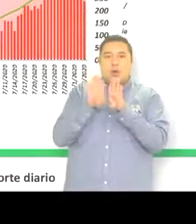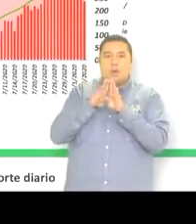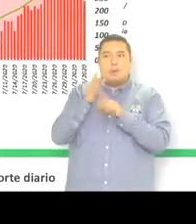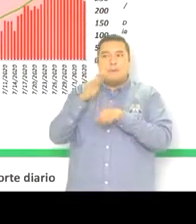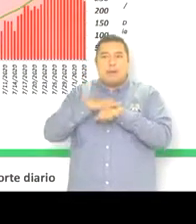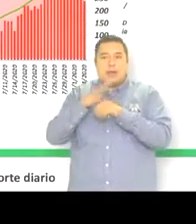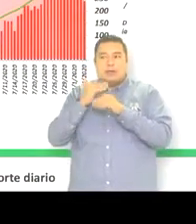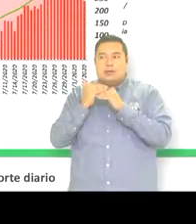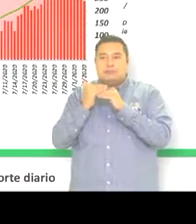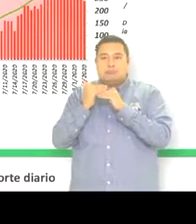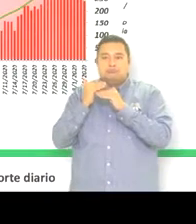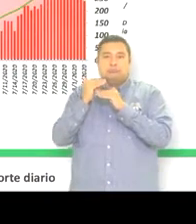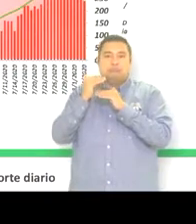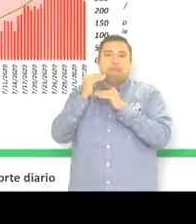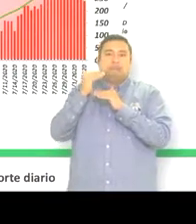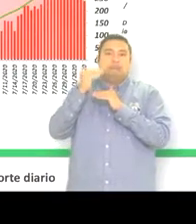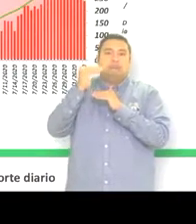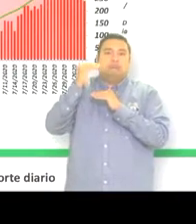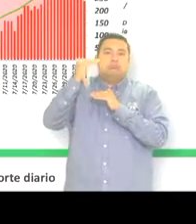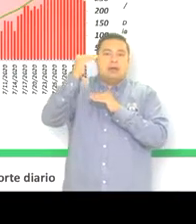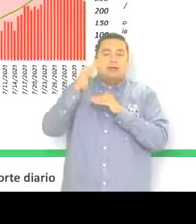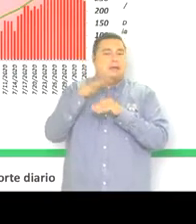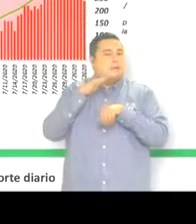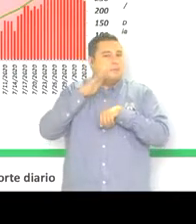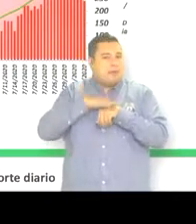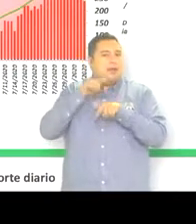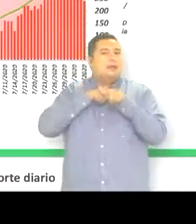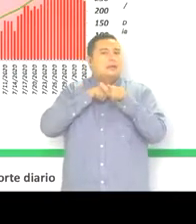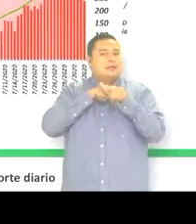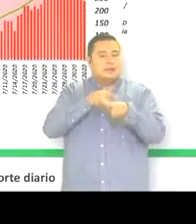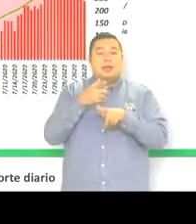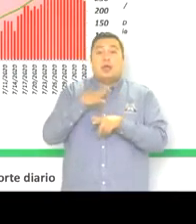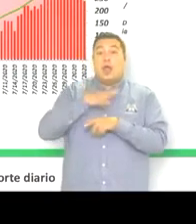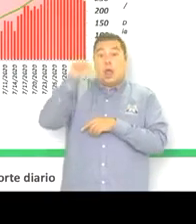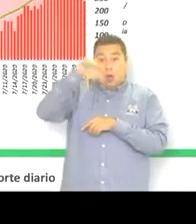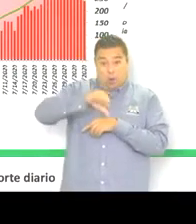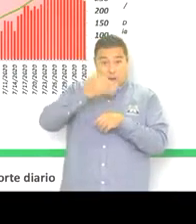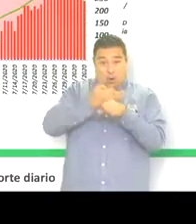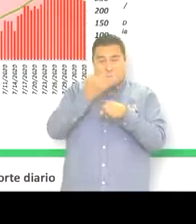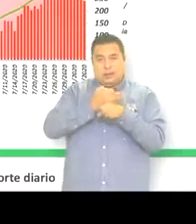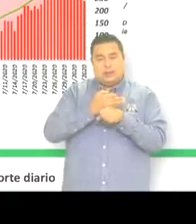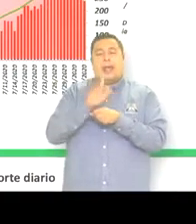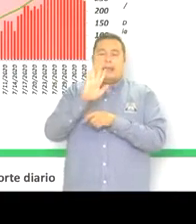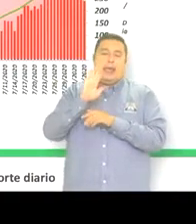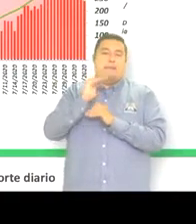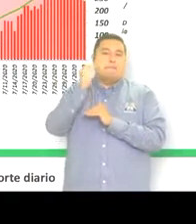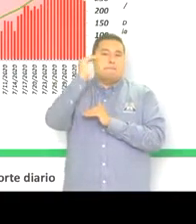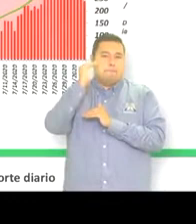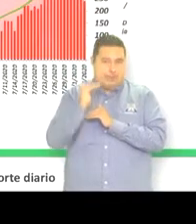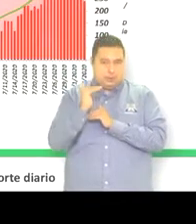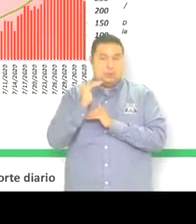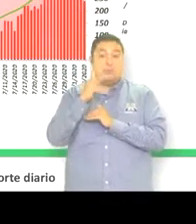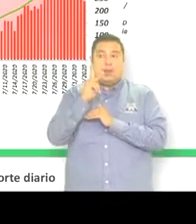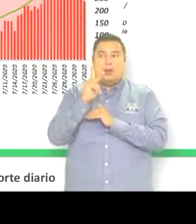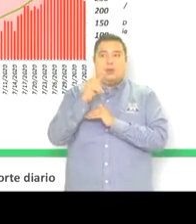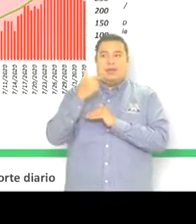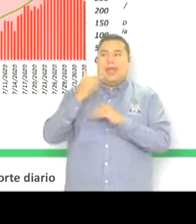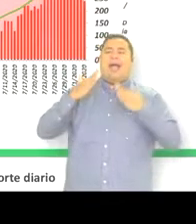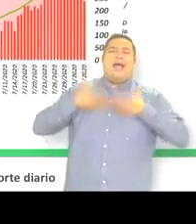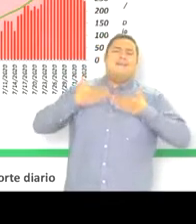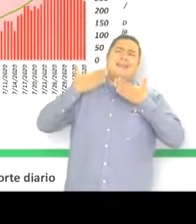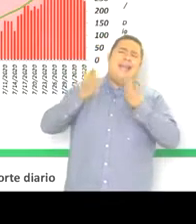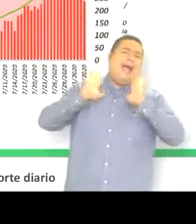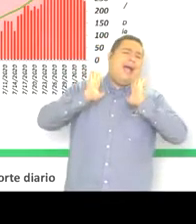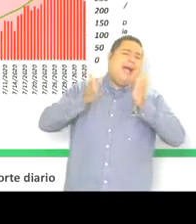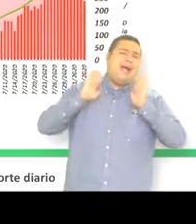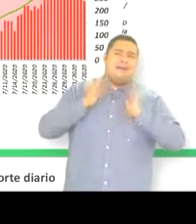las últimas semanas. Seguimos con una tendencia ascendente. Si bien el día de hoy tenemos menos casos, nadie puede confiarse.